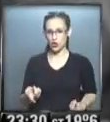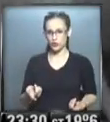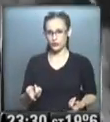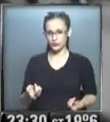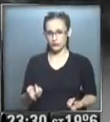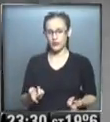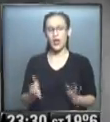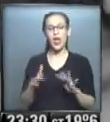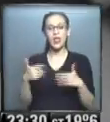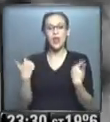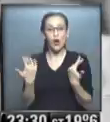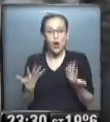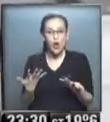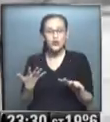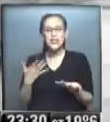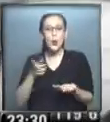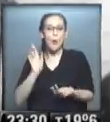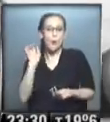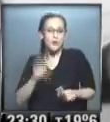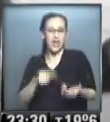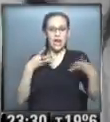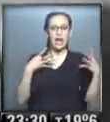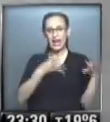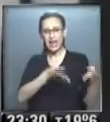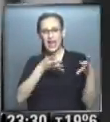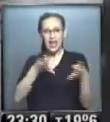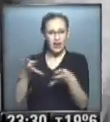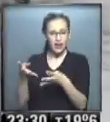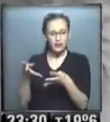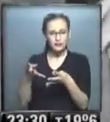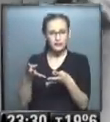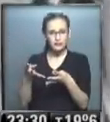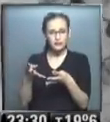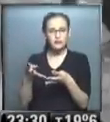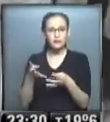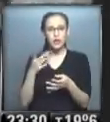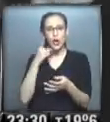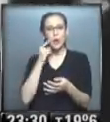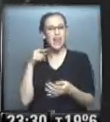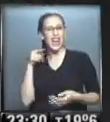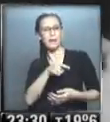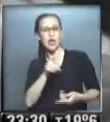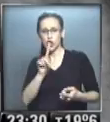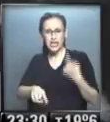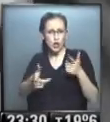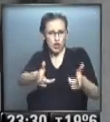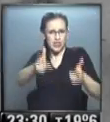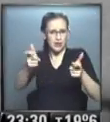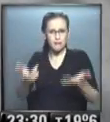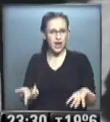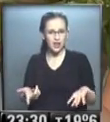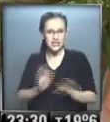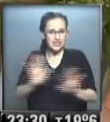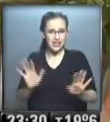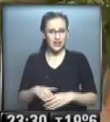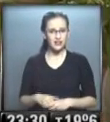cual introduce el sentido de la guerra, ¿no? Y el sentido de la guerra es que a un enemigo, bueno, se le dispara, ¿no? Entonces,